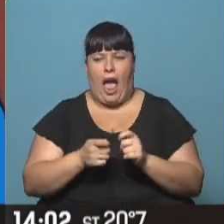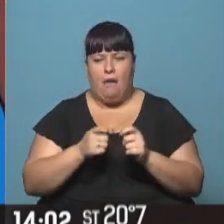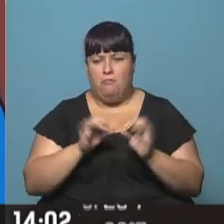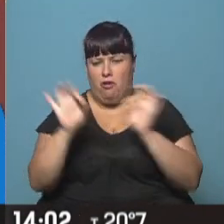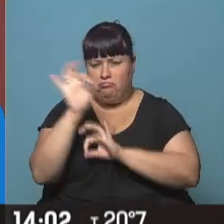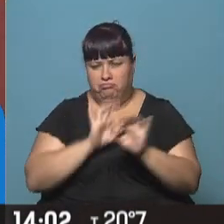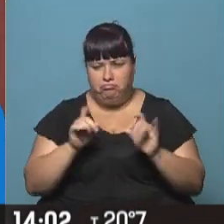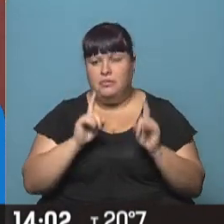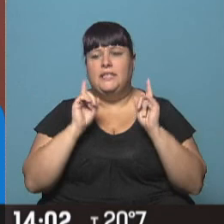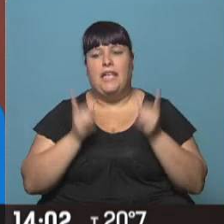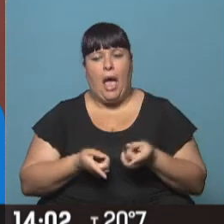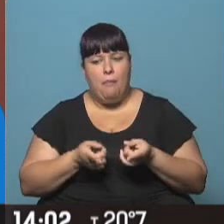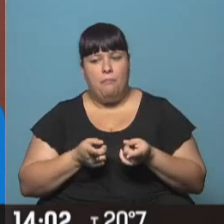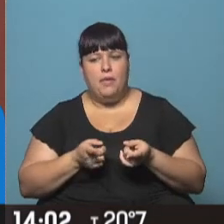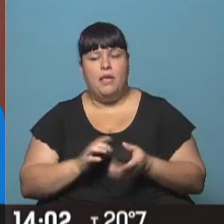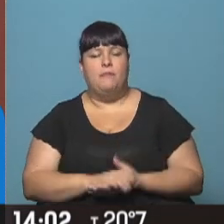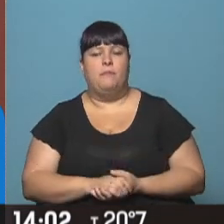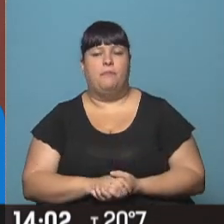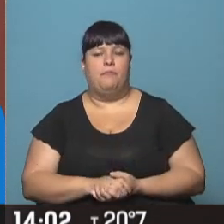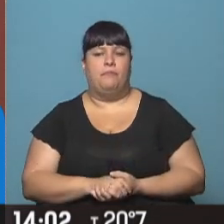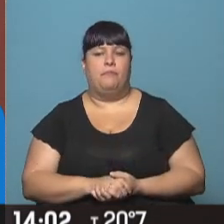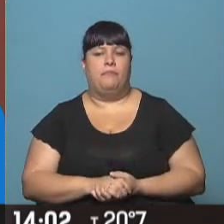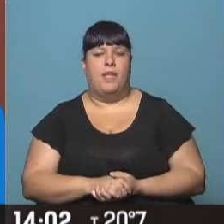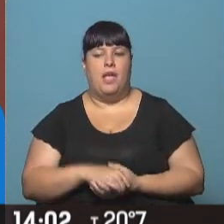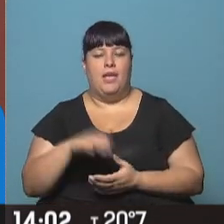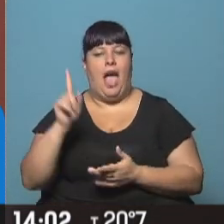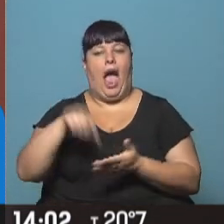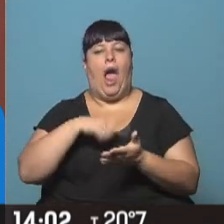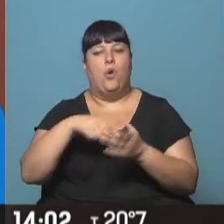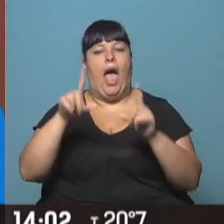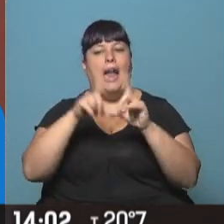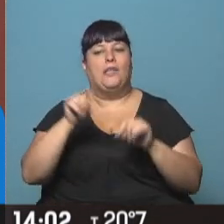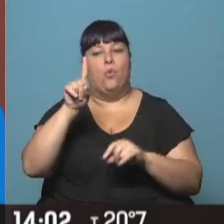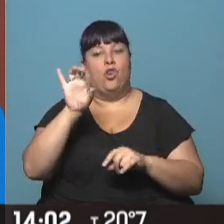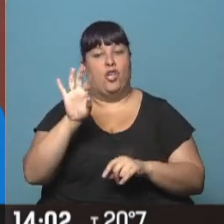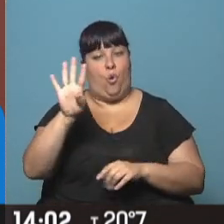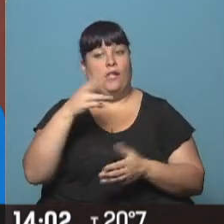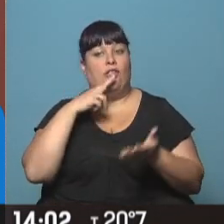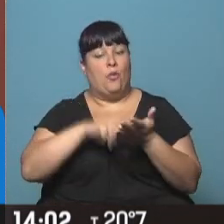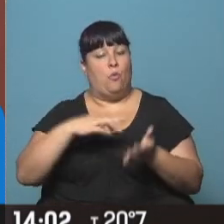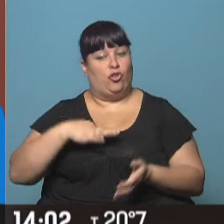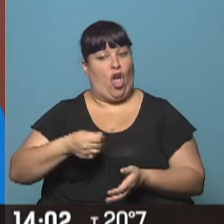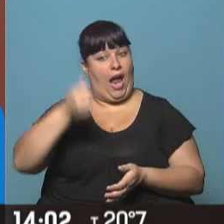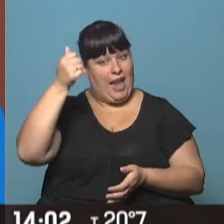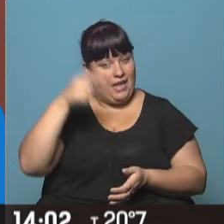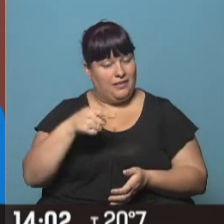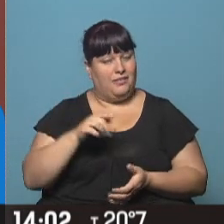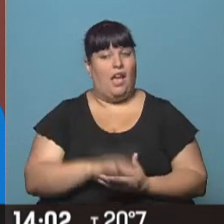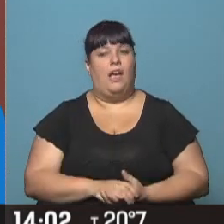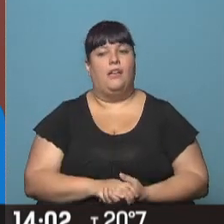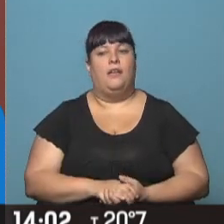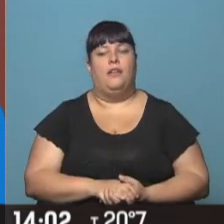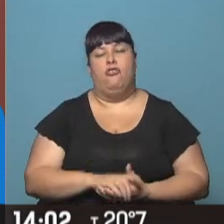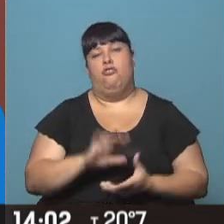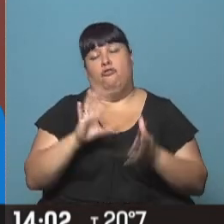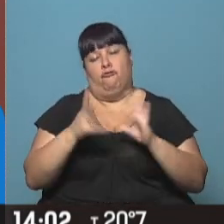fórmula, inclusive la eliminación del artículo 104 del impuesto a las ganancias de